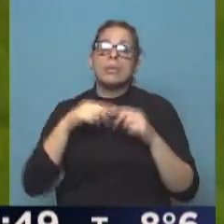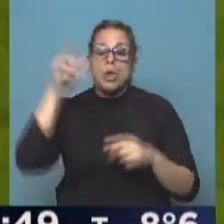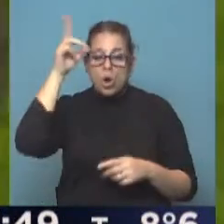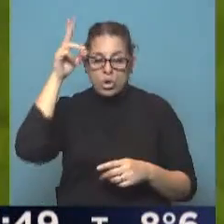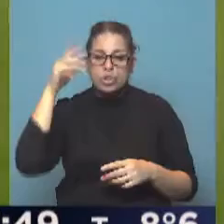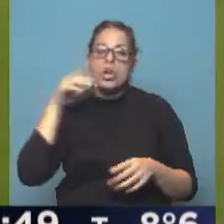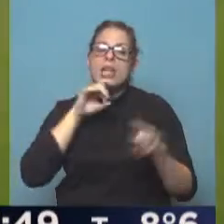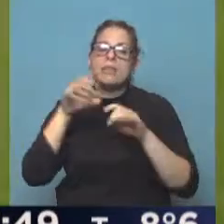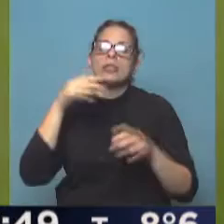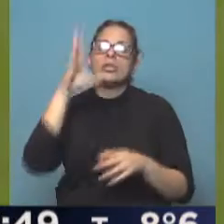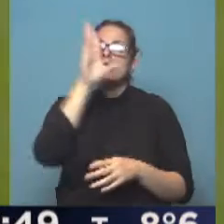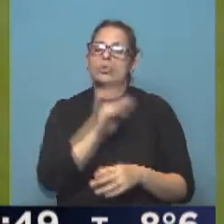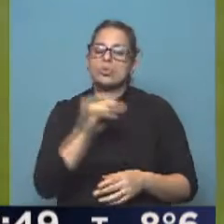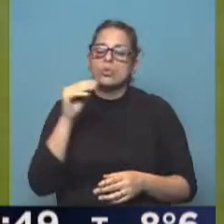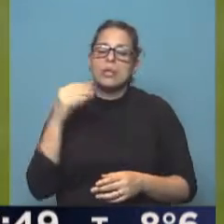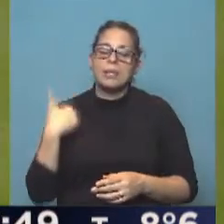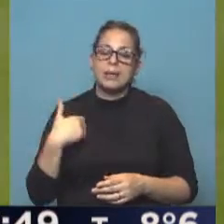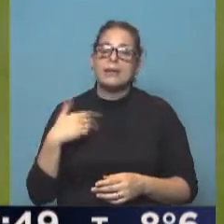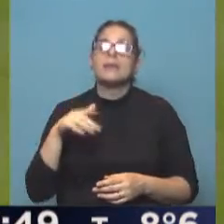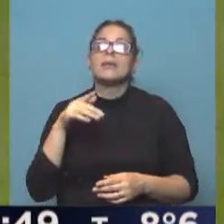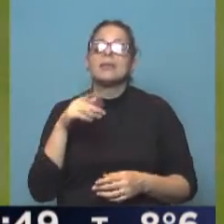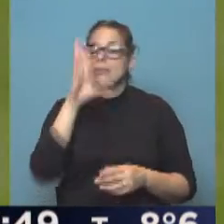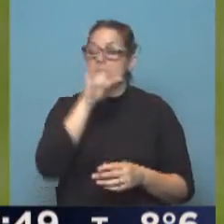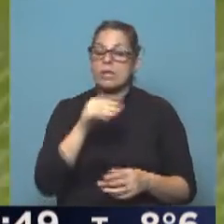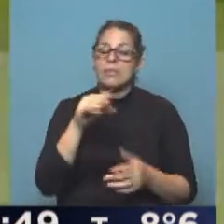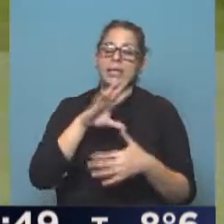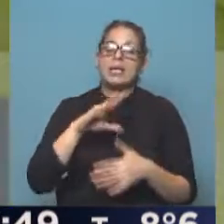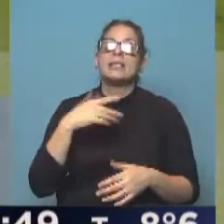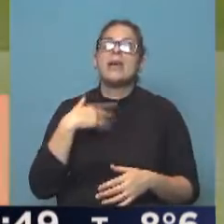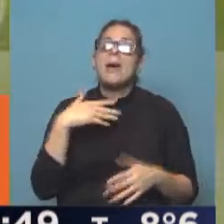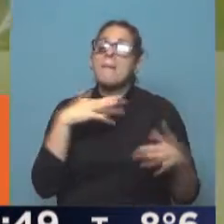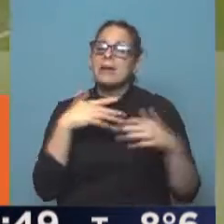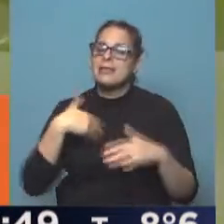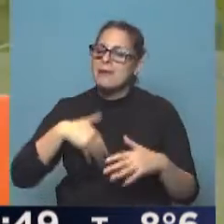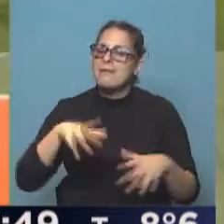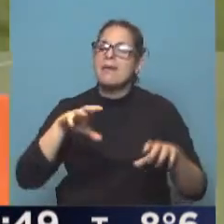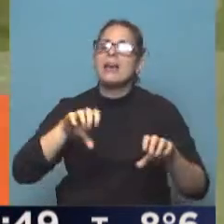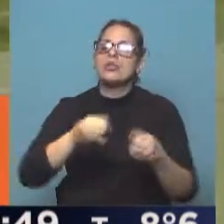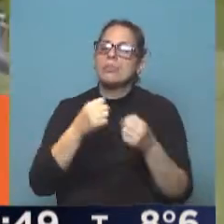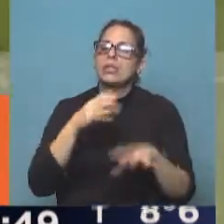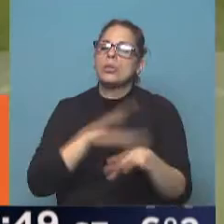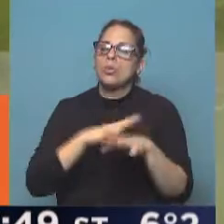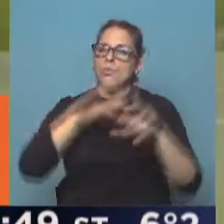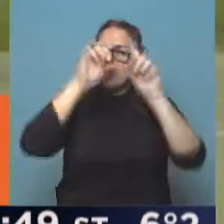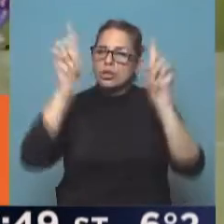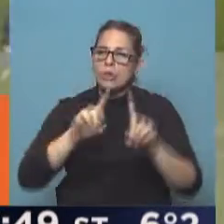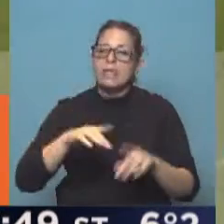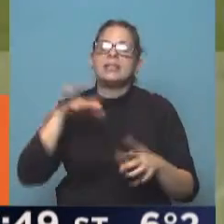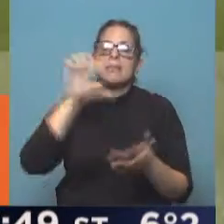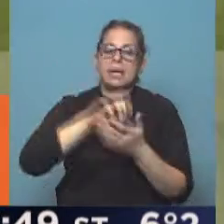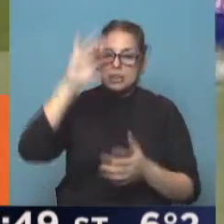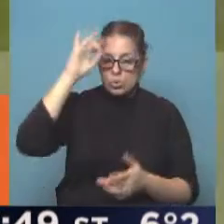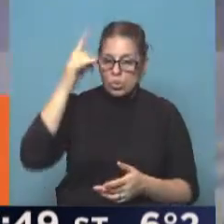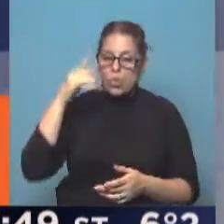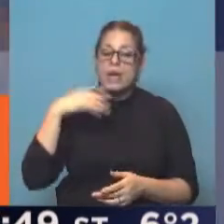eliminatorias sudamericanas. Un partido que estuvo muy cerca de suspenderse por una fuerte tormenta en Uruguay, donde el local finalmente